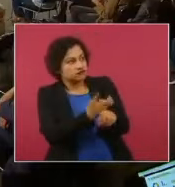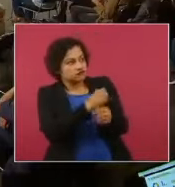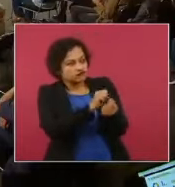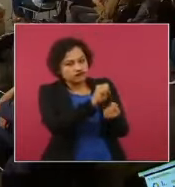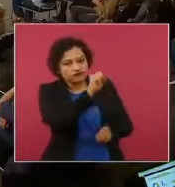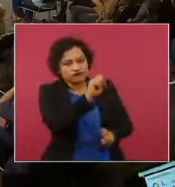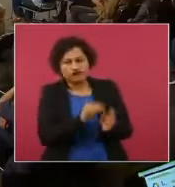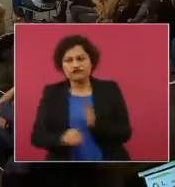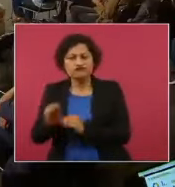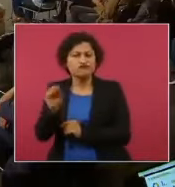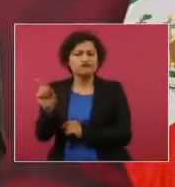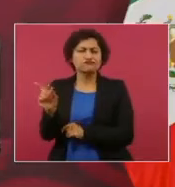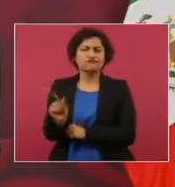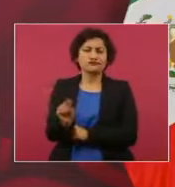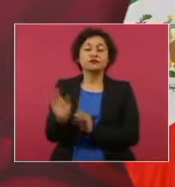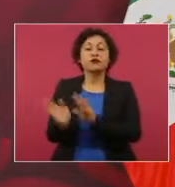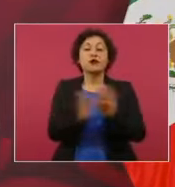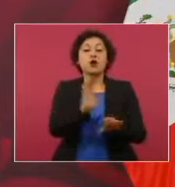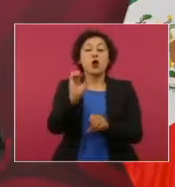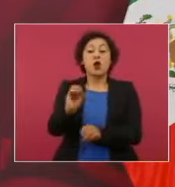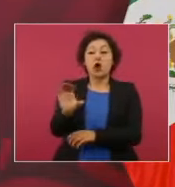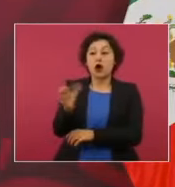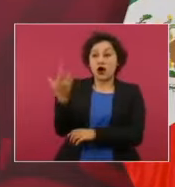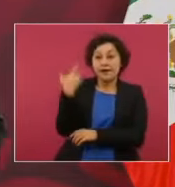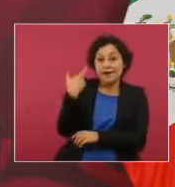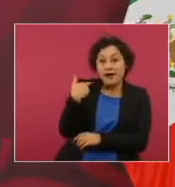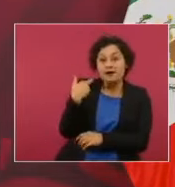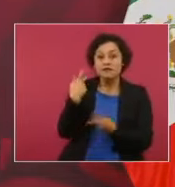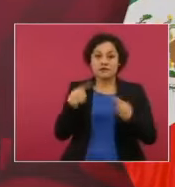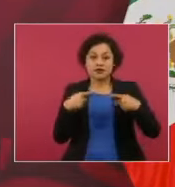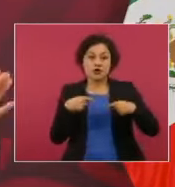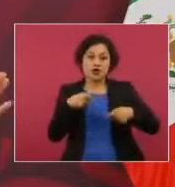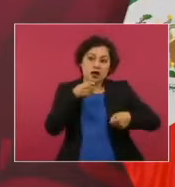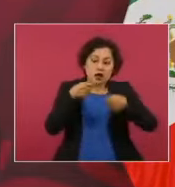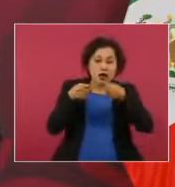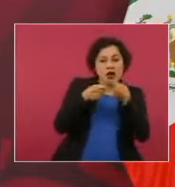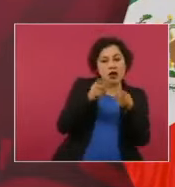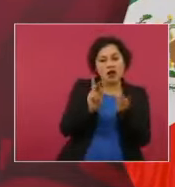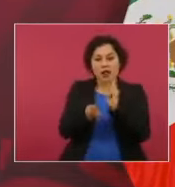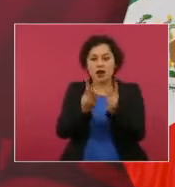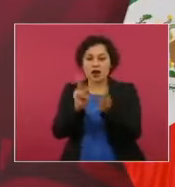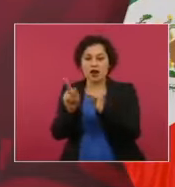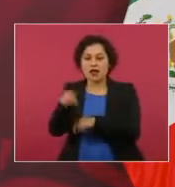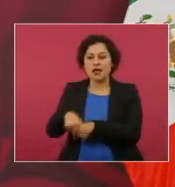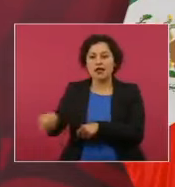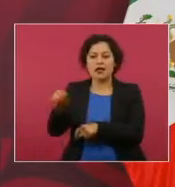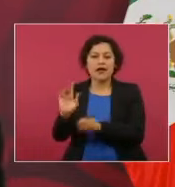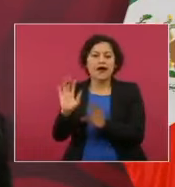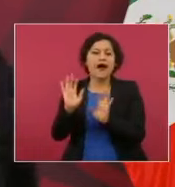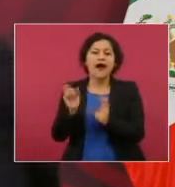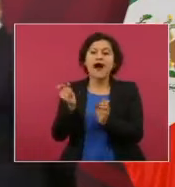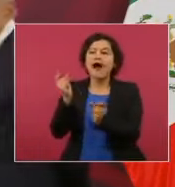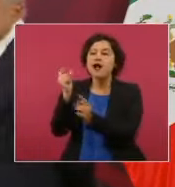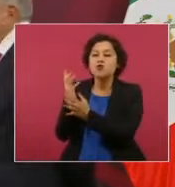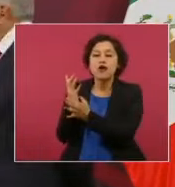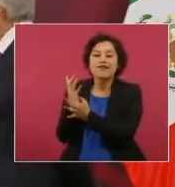las editoriales y opiniones en la radio alegando que los testimonios eran de oídas, cuando les conviene, ¿no?